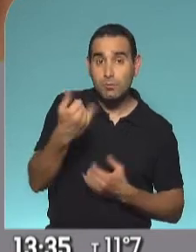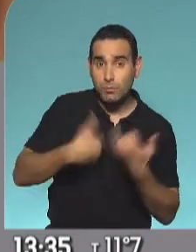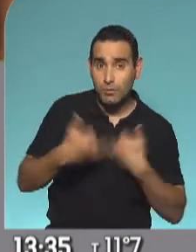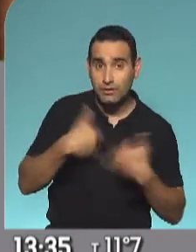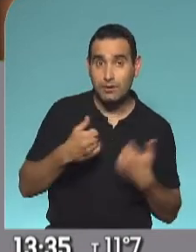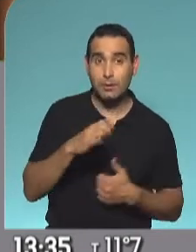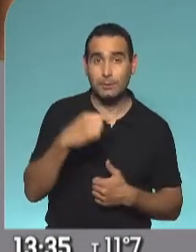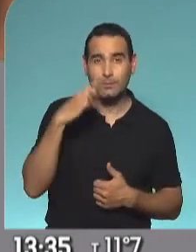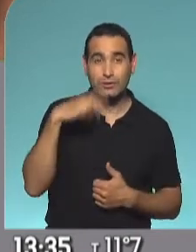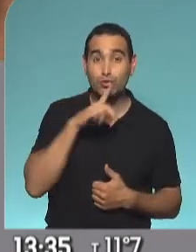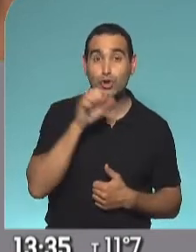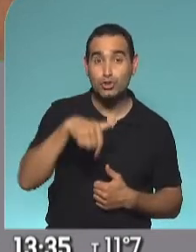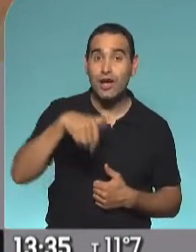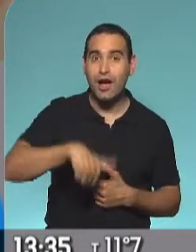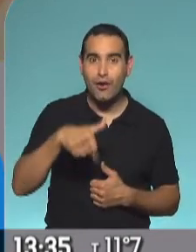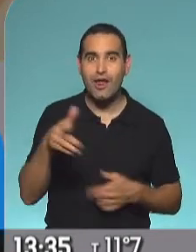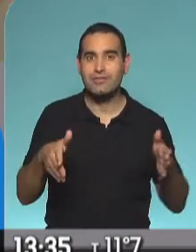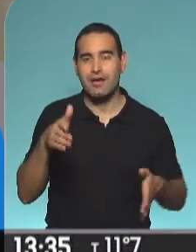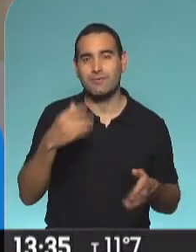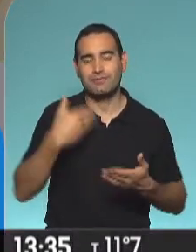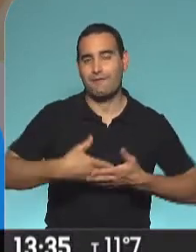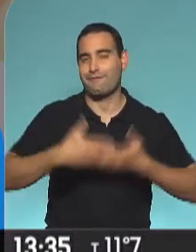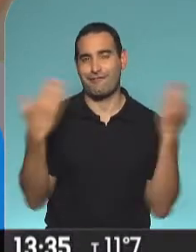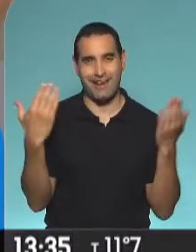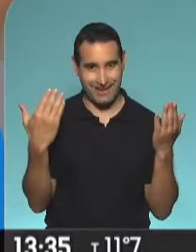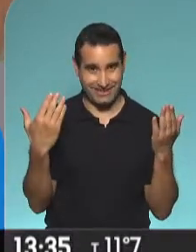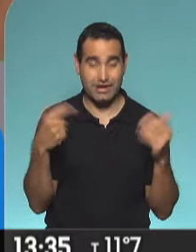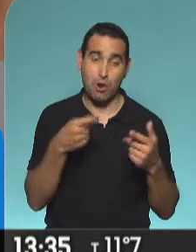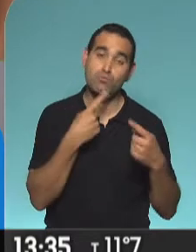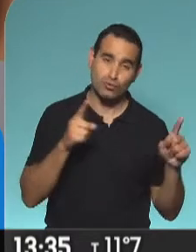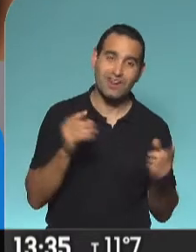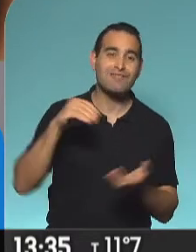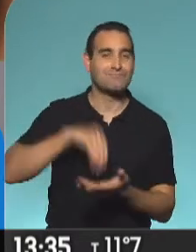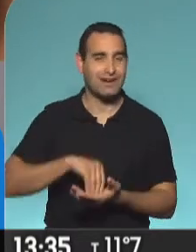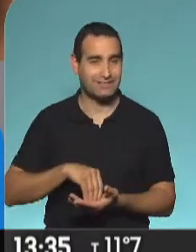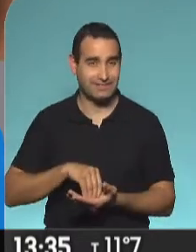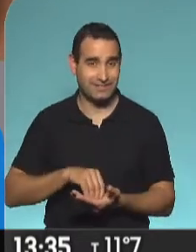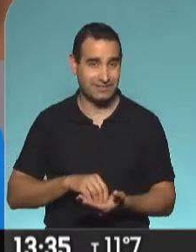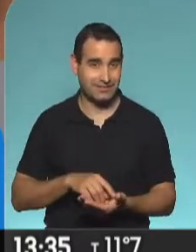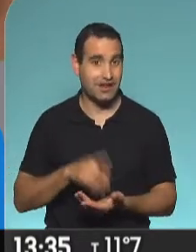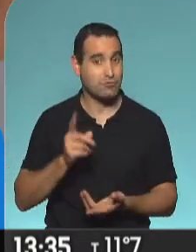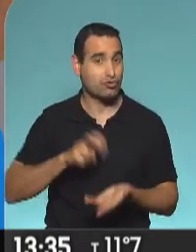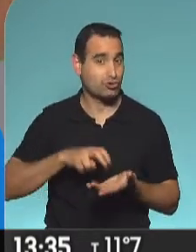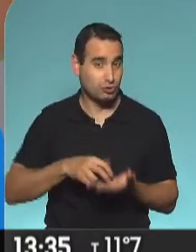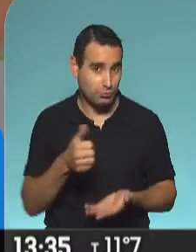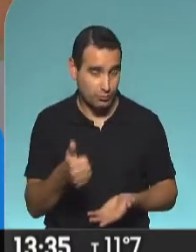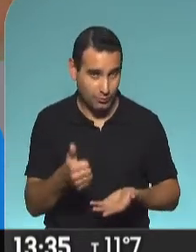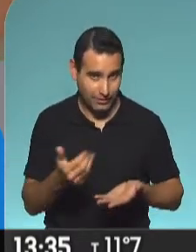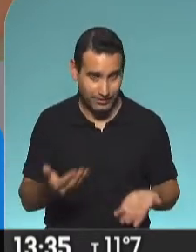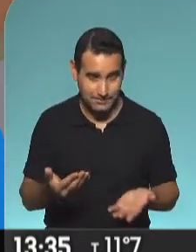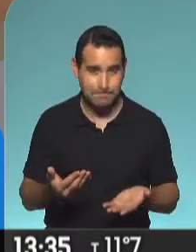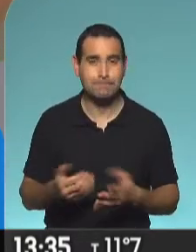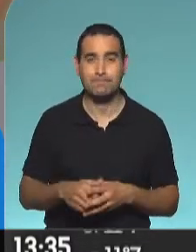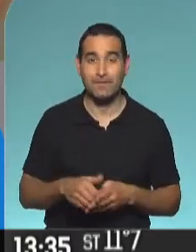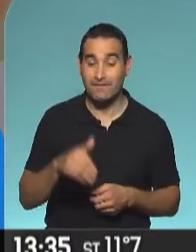bueno, Abel Pinto se está atravesando una de las etapas más felices de su vida, no solamente por la música, sino también por otra muy buena noticia que